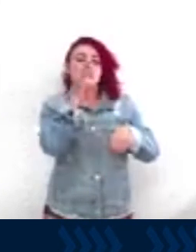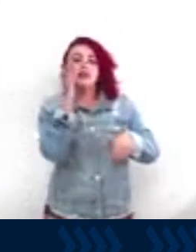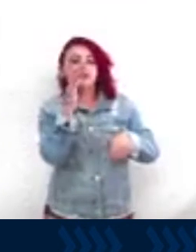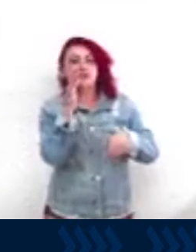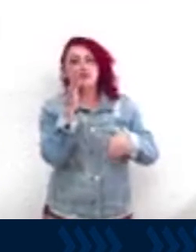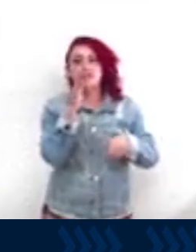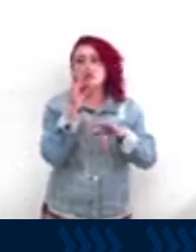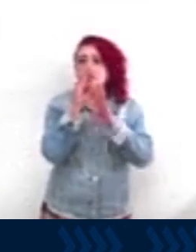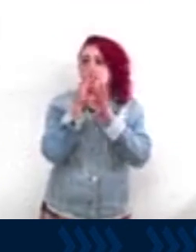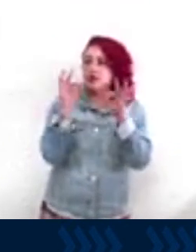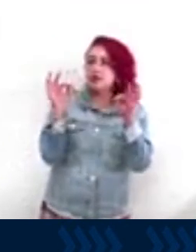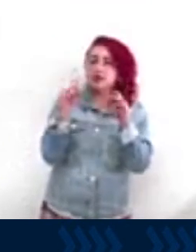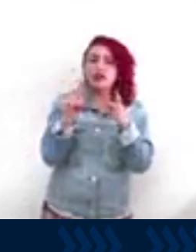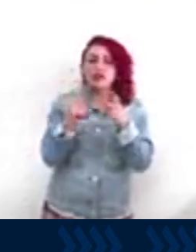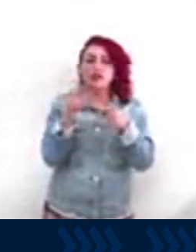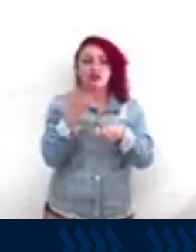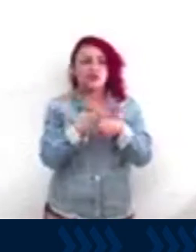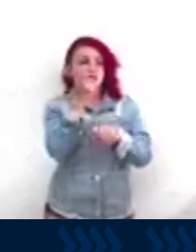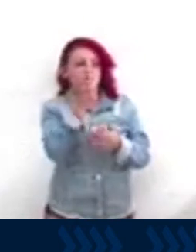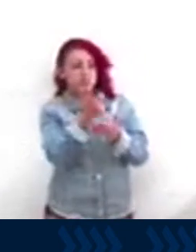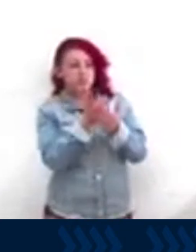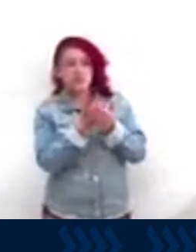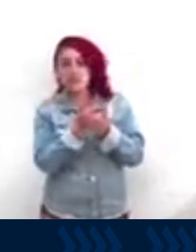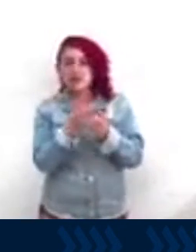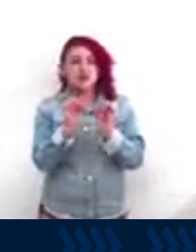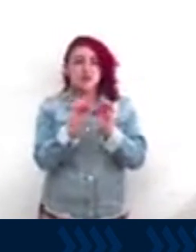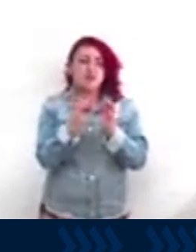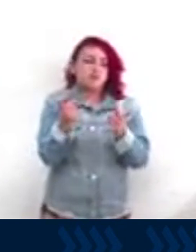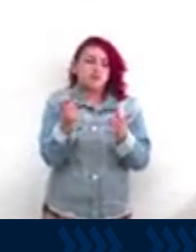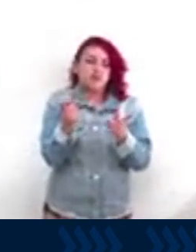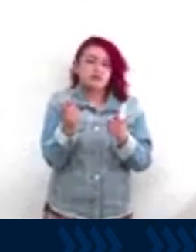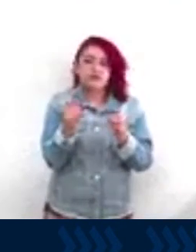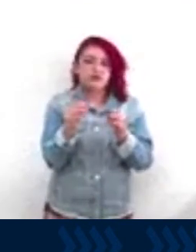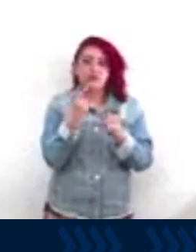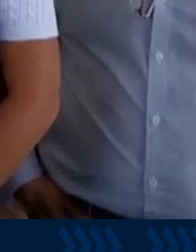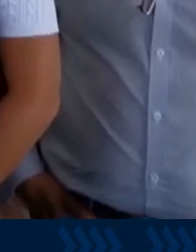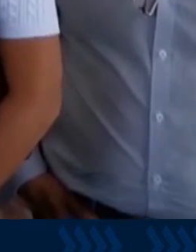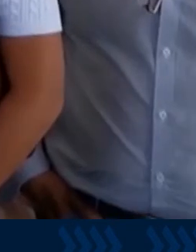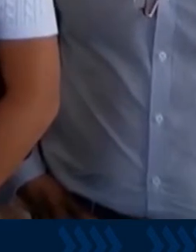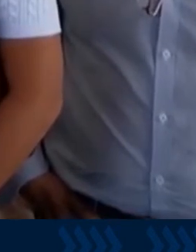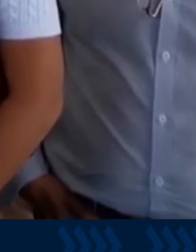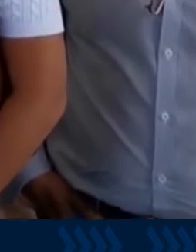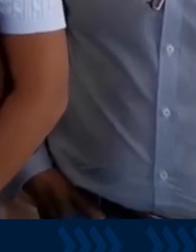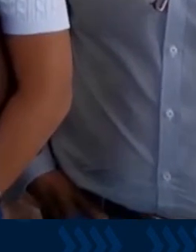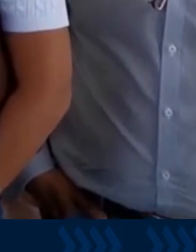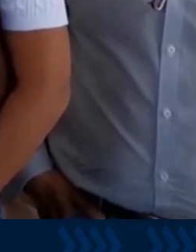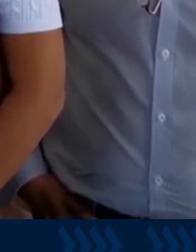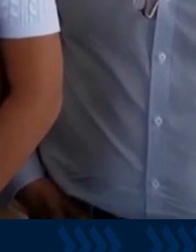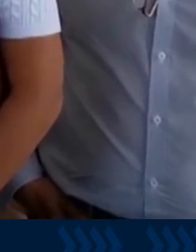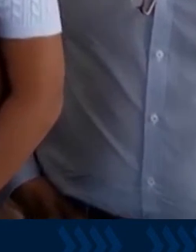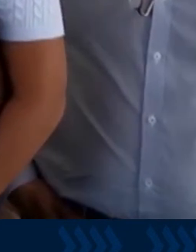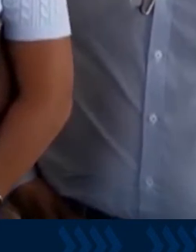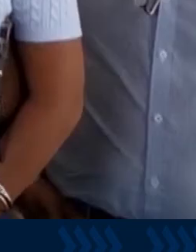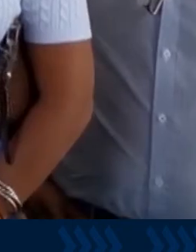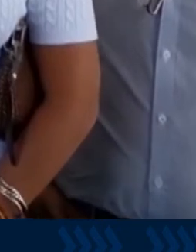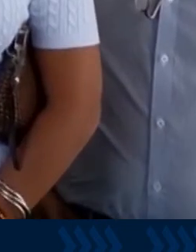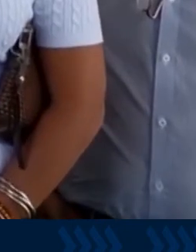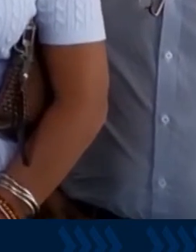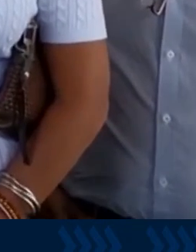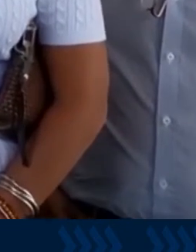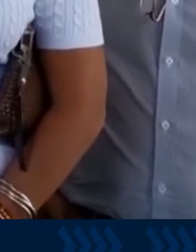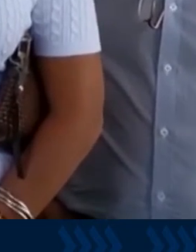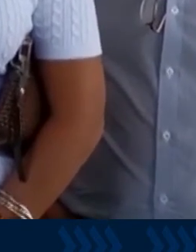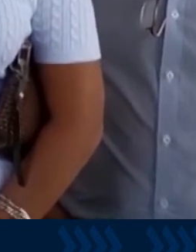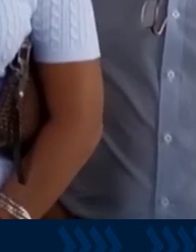amonestación pública, llámese una sanción económica, como se determine. Cabe recordar que fue el propio PRD quien ante el